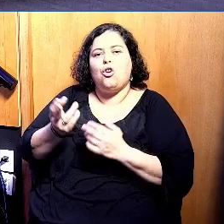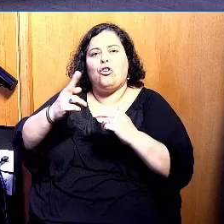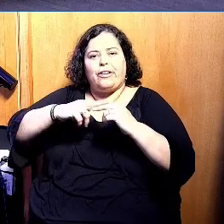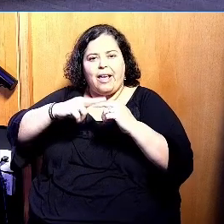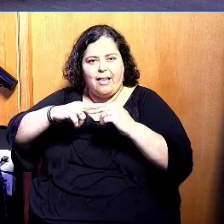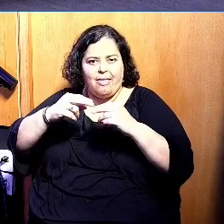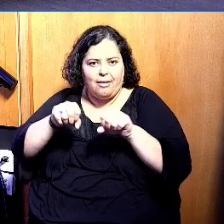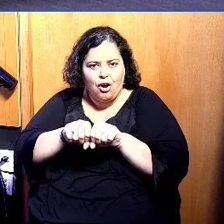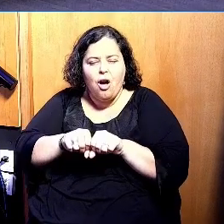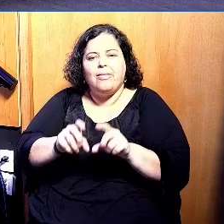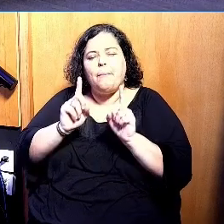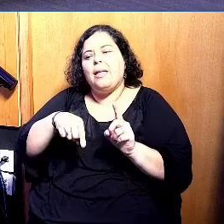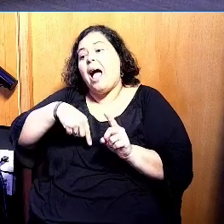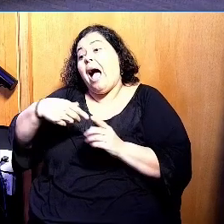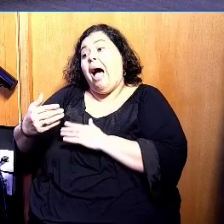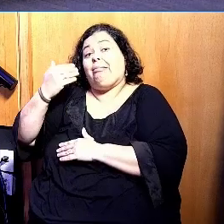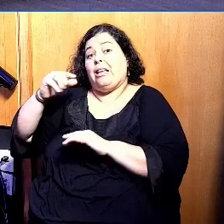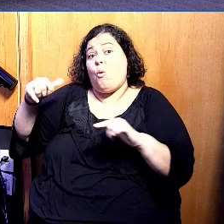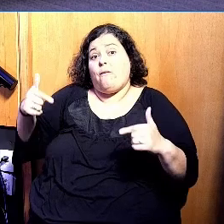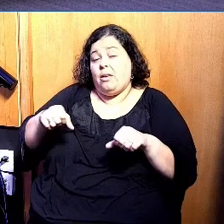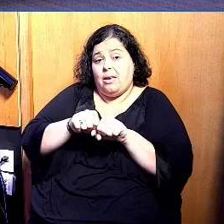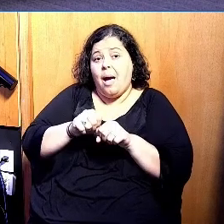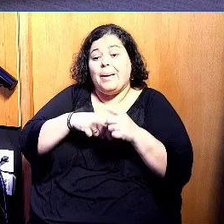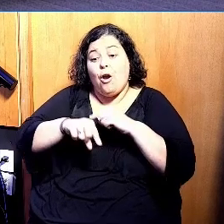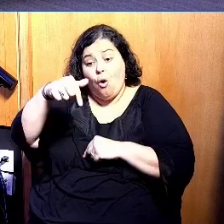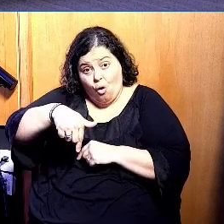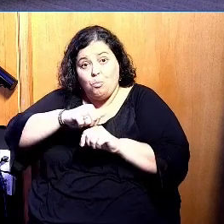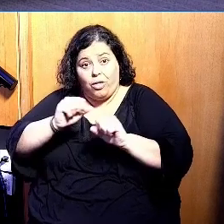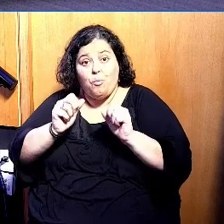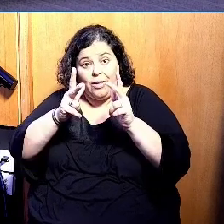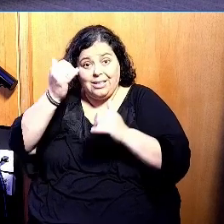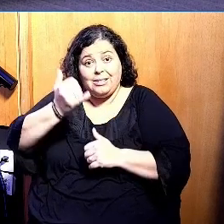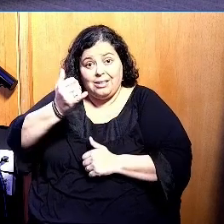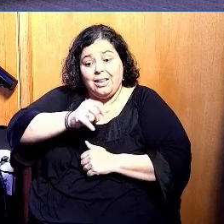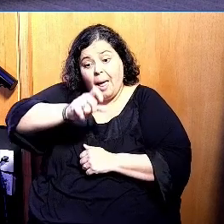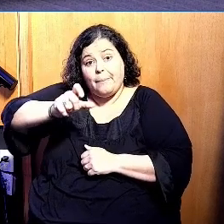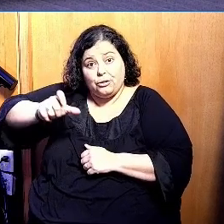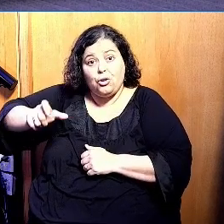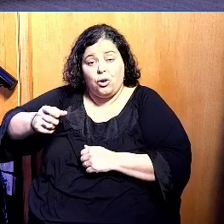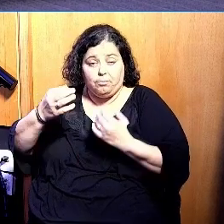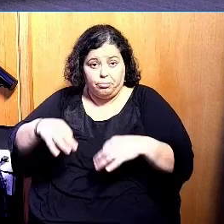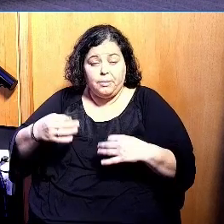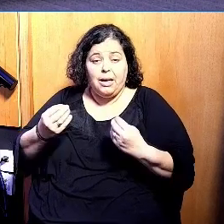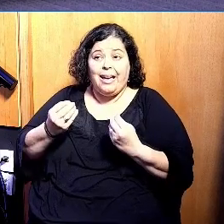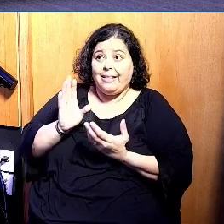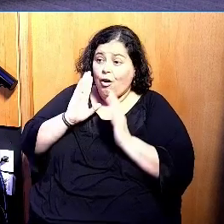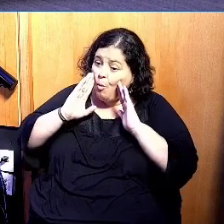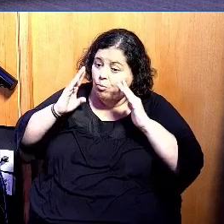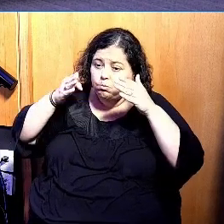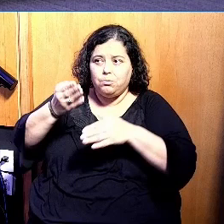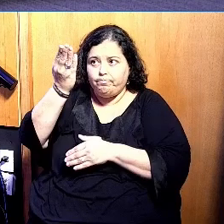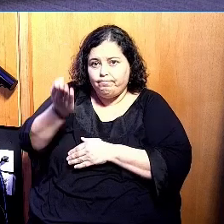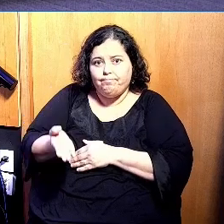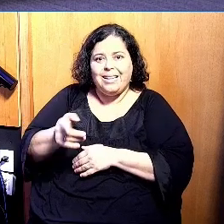en un momento no lo teníamos conectado y hoy podemos decir que sí, tenemos al usuario, a nuestro beneficiario en el centro y lo